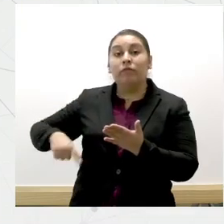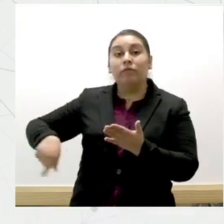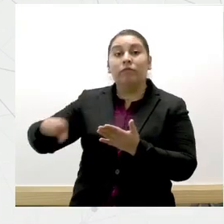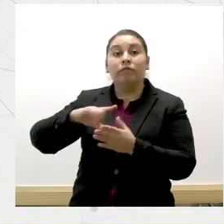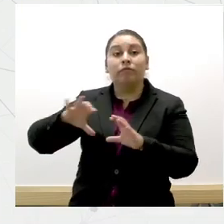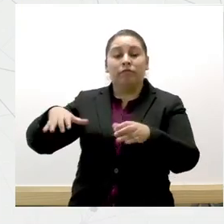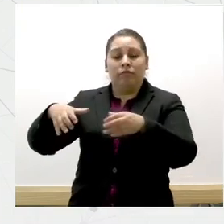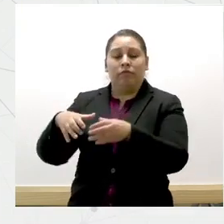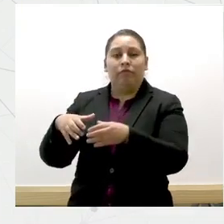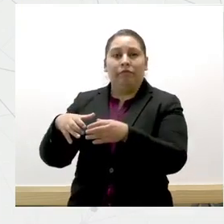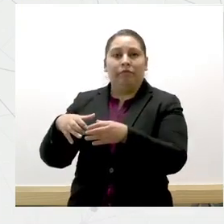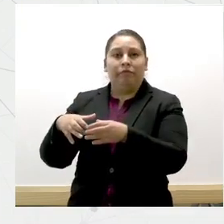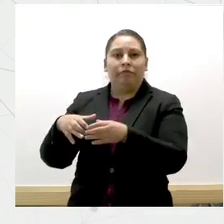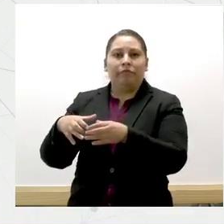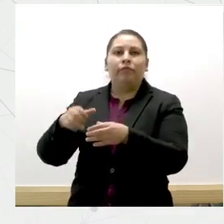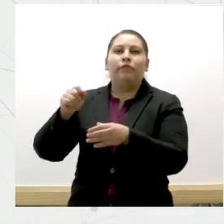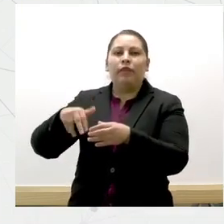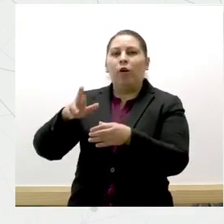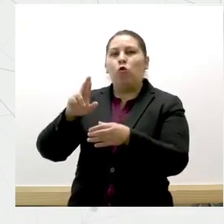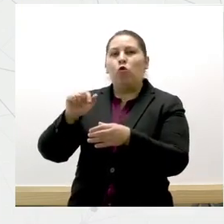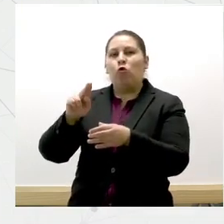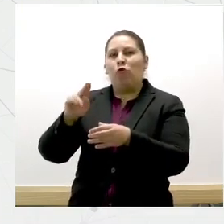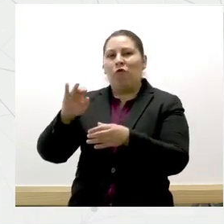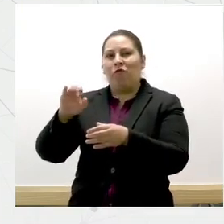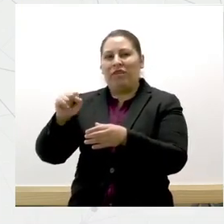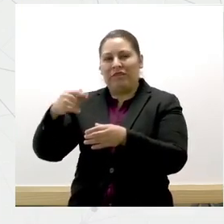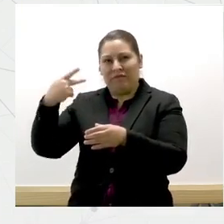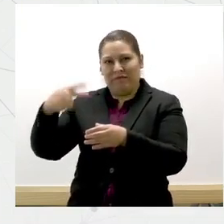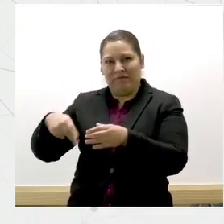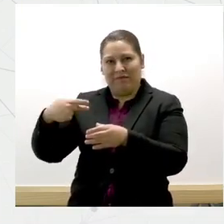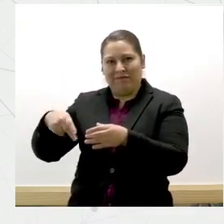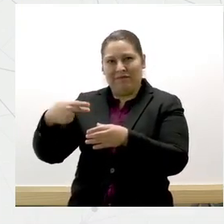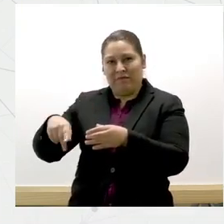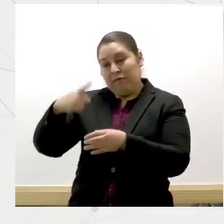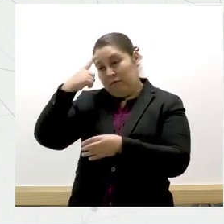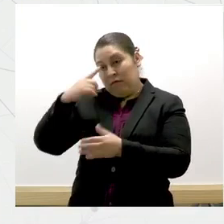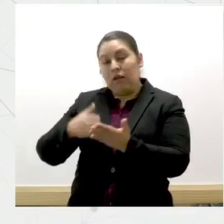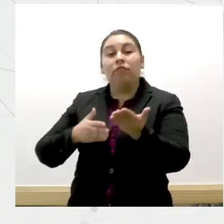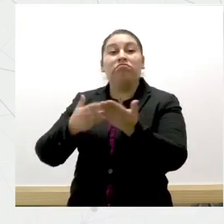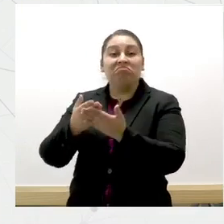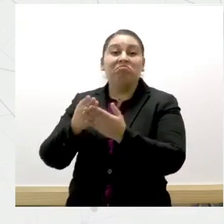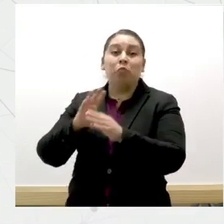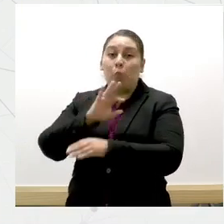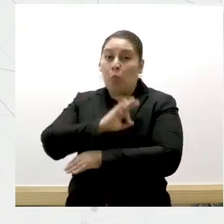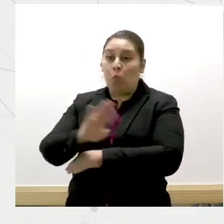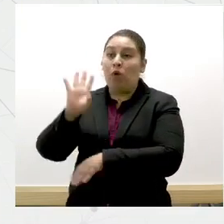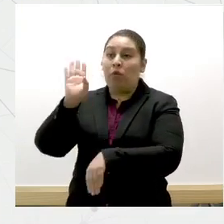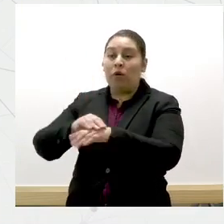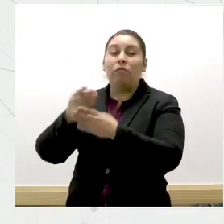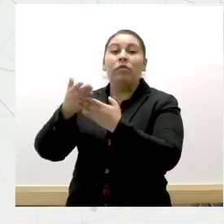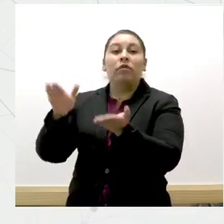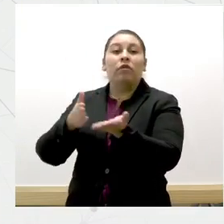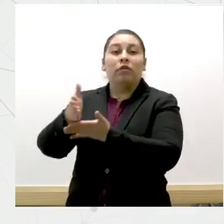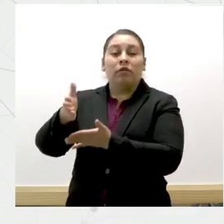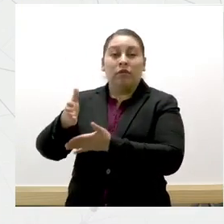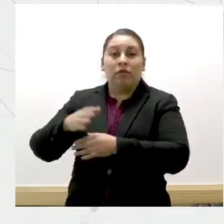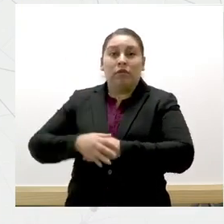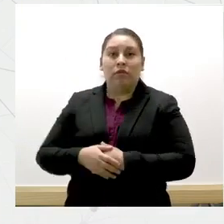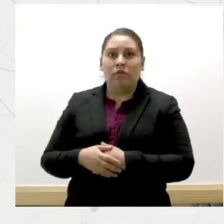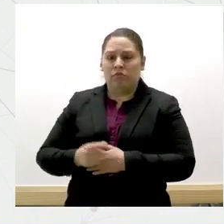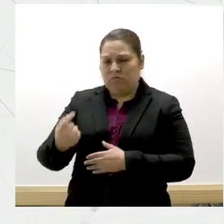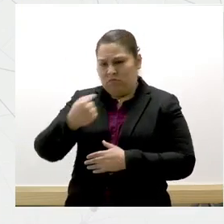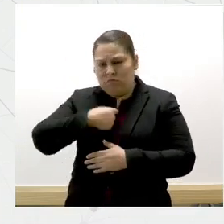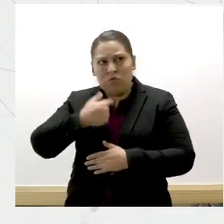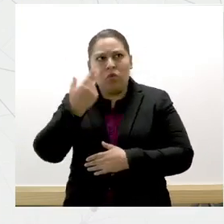pues, en el caso del señor Loomis, a la denegación de una libertad condicional. Cuando el señor Loomis intenta ejercer su derecho a la defensa